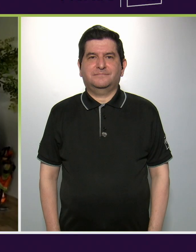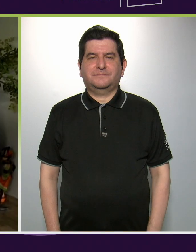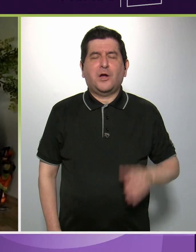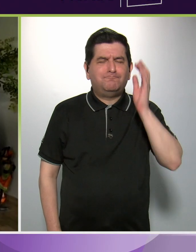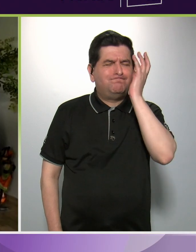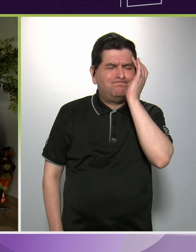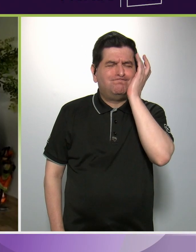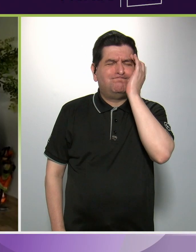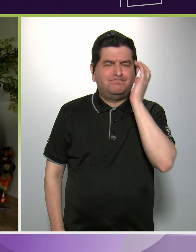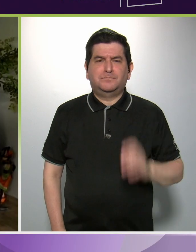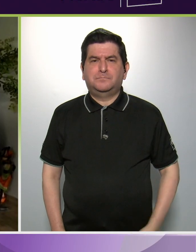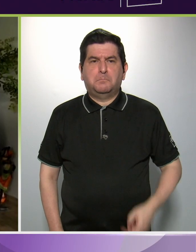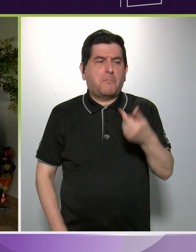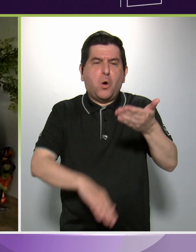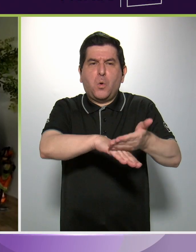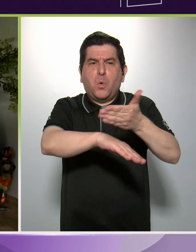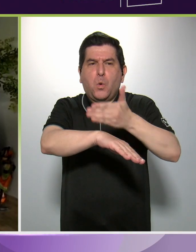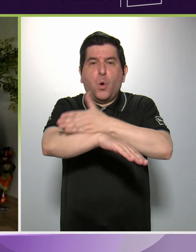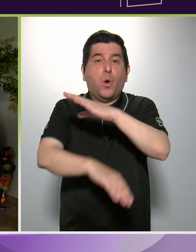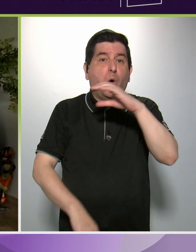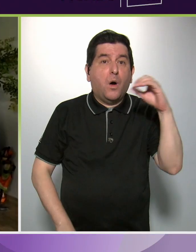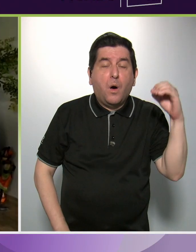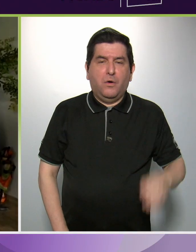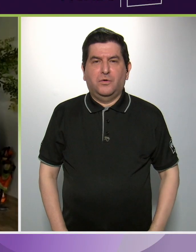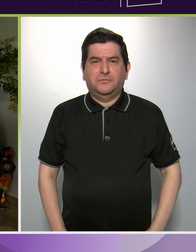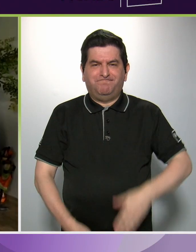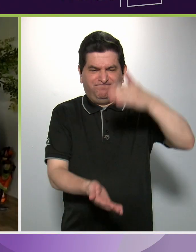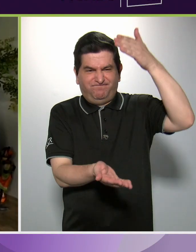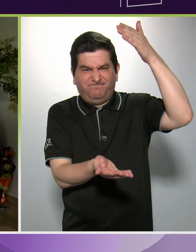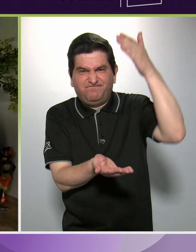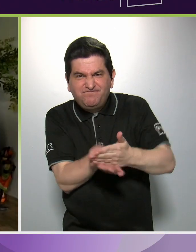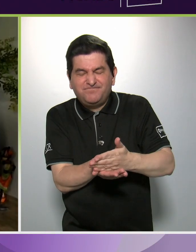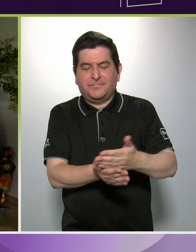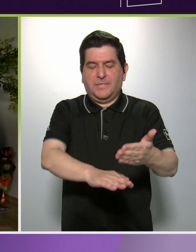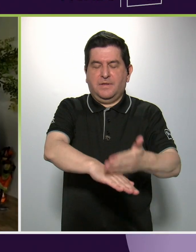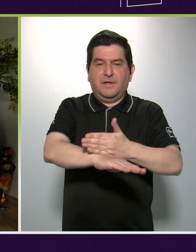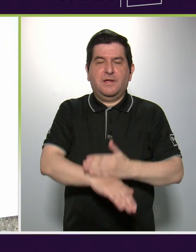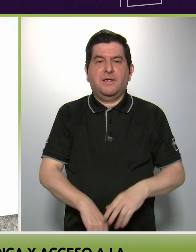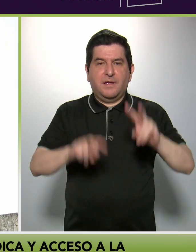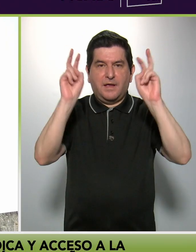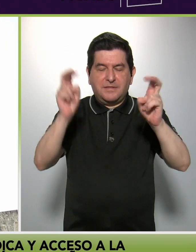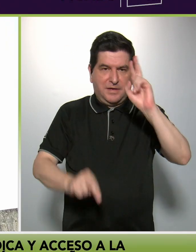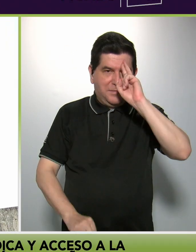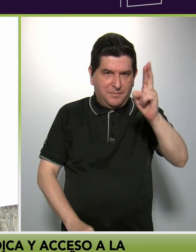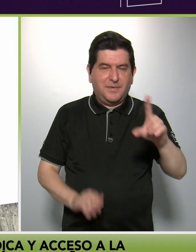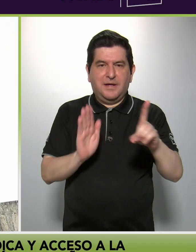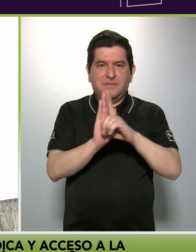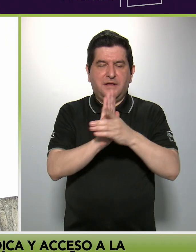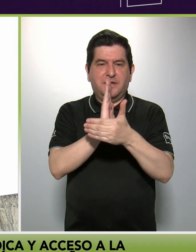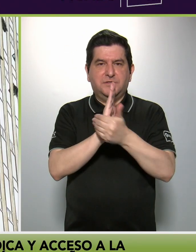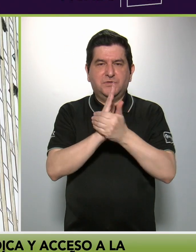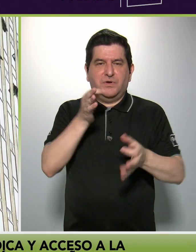Sigue preocupando los pocos avances o más bien el estancamiento de avances en materia de reconocimiento del derecho a